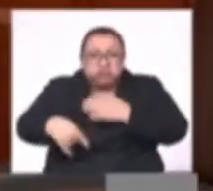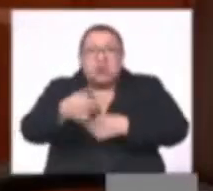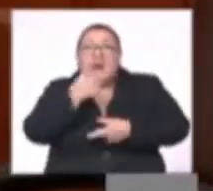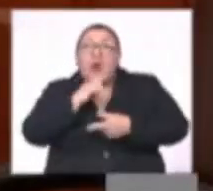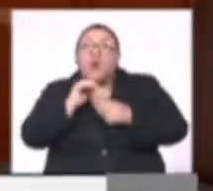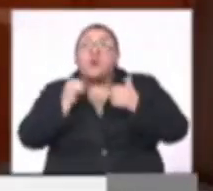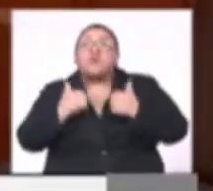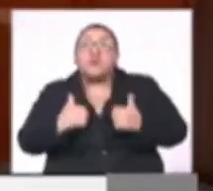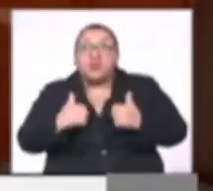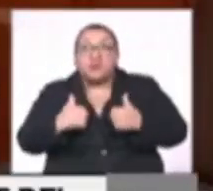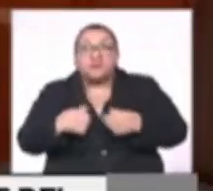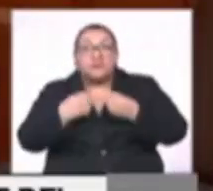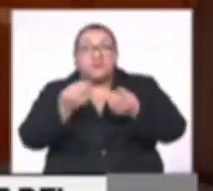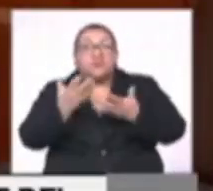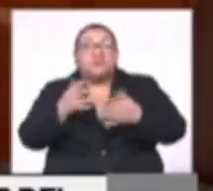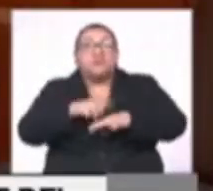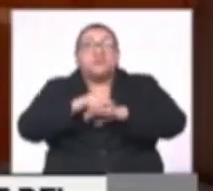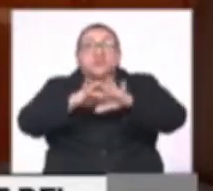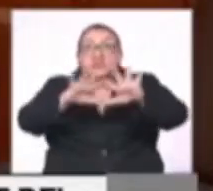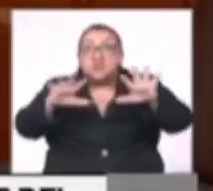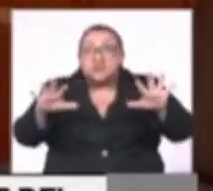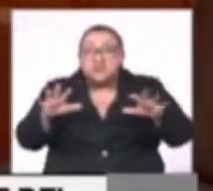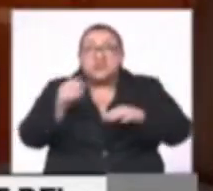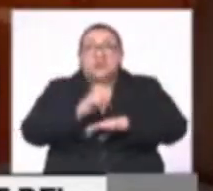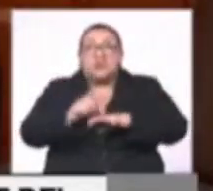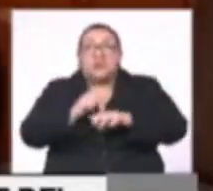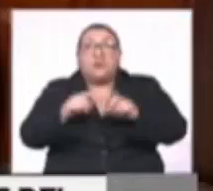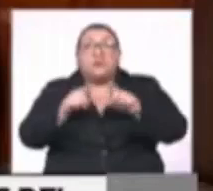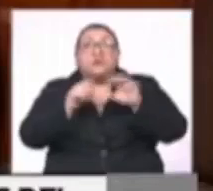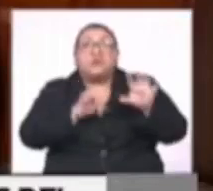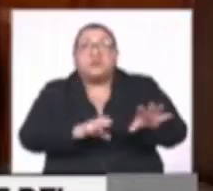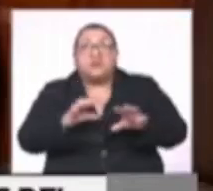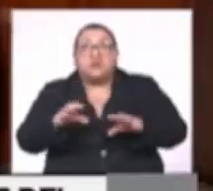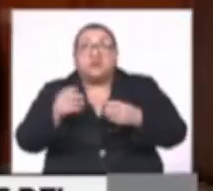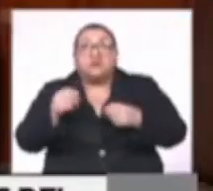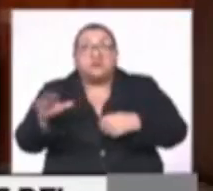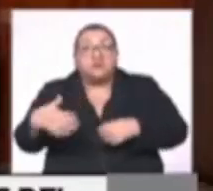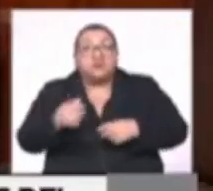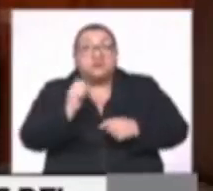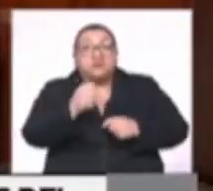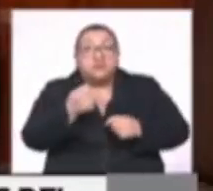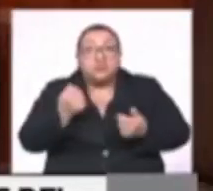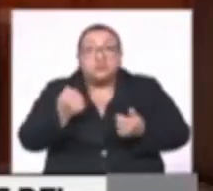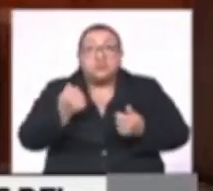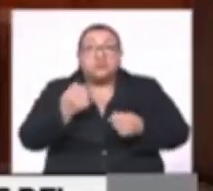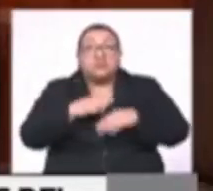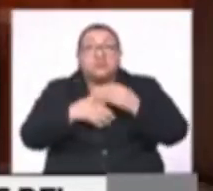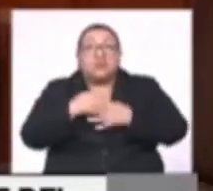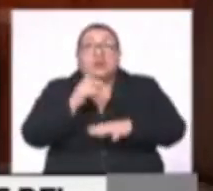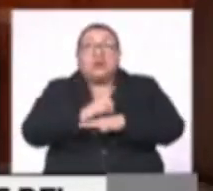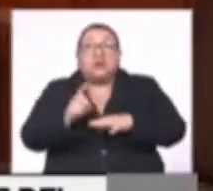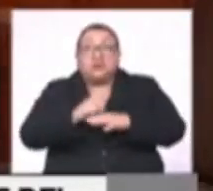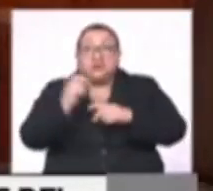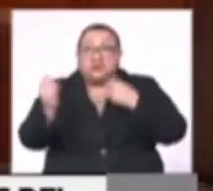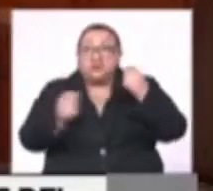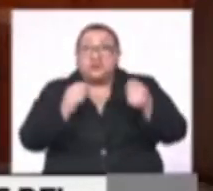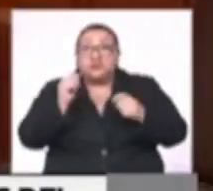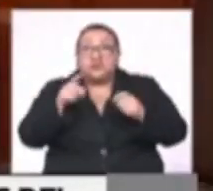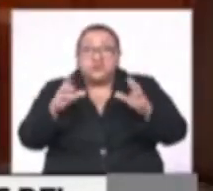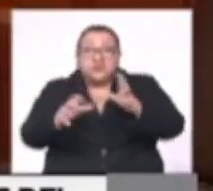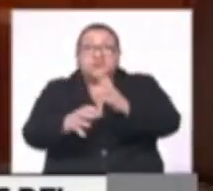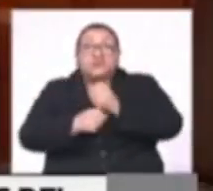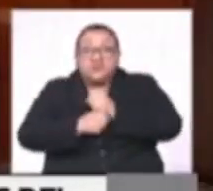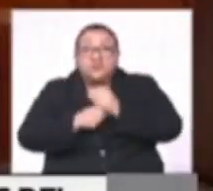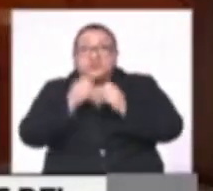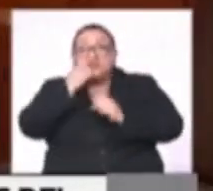Albergan recursos naturales que hacen posible el desarrollo de actividades como la pesca, la acuicultura y el desarrollo turístico, y capturan